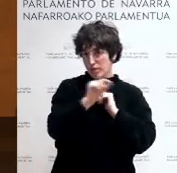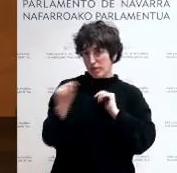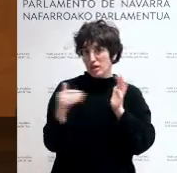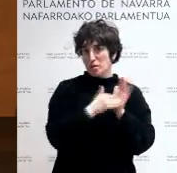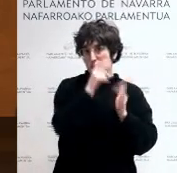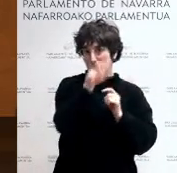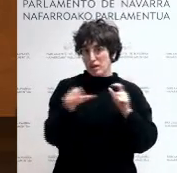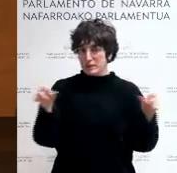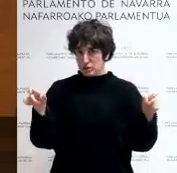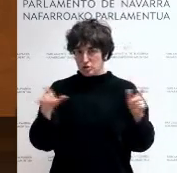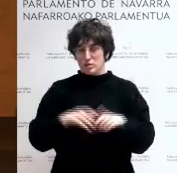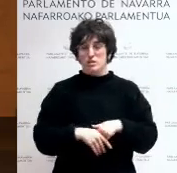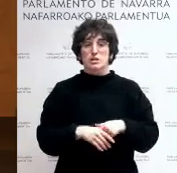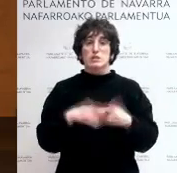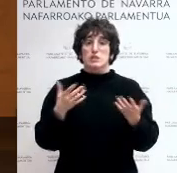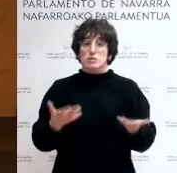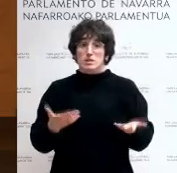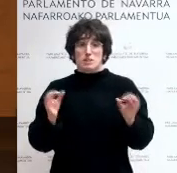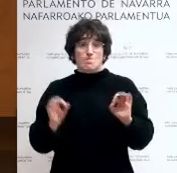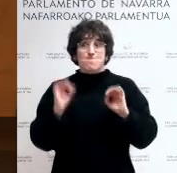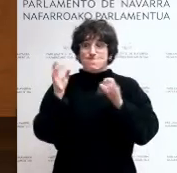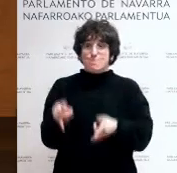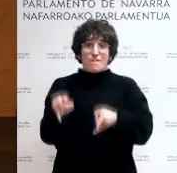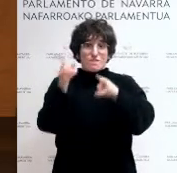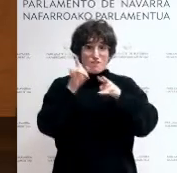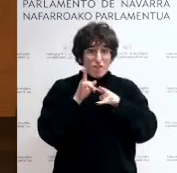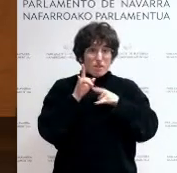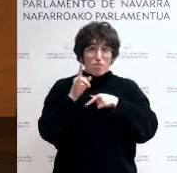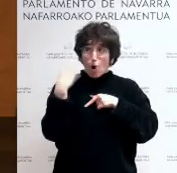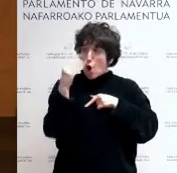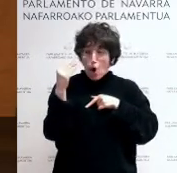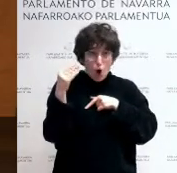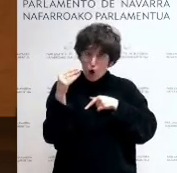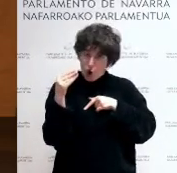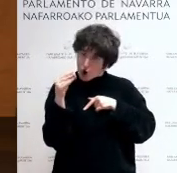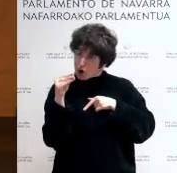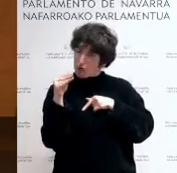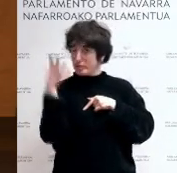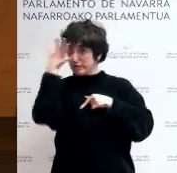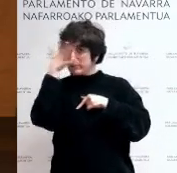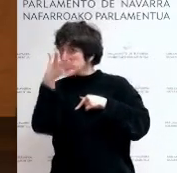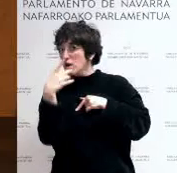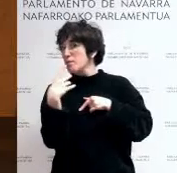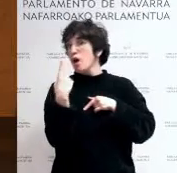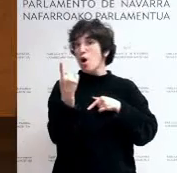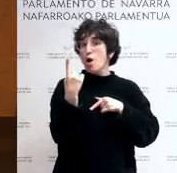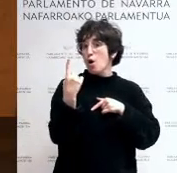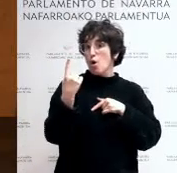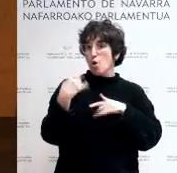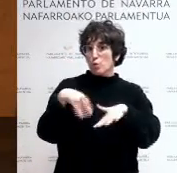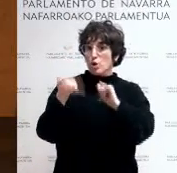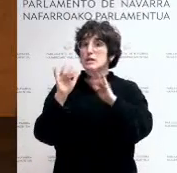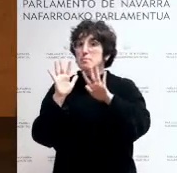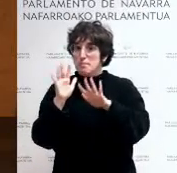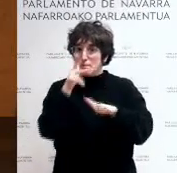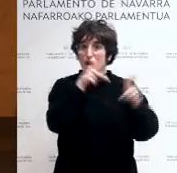no ha sido capaz de captar ni un solo radiólogo joven, es decir, terminado su especialidad después del año 2020. Sin embargo,